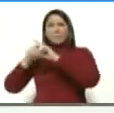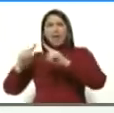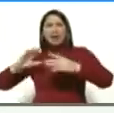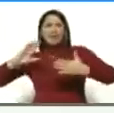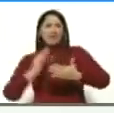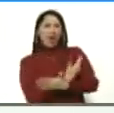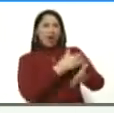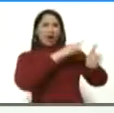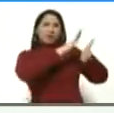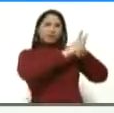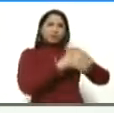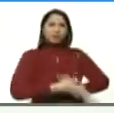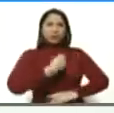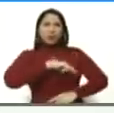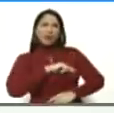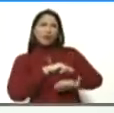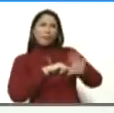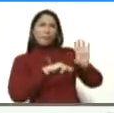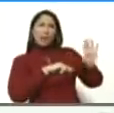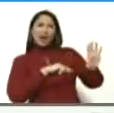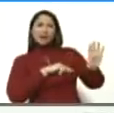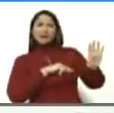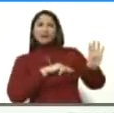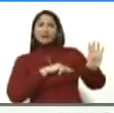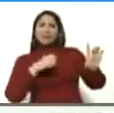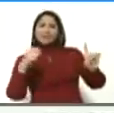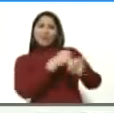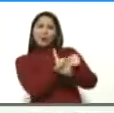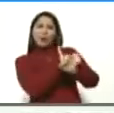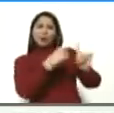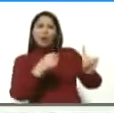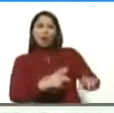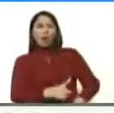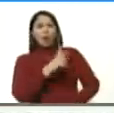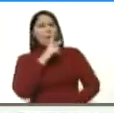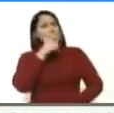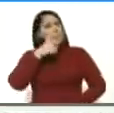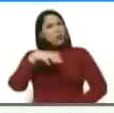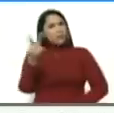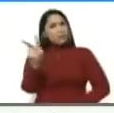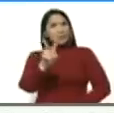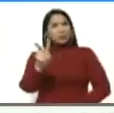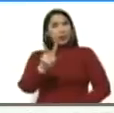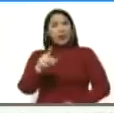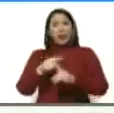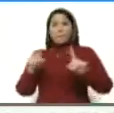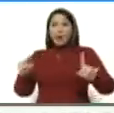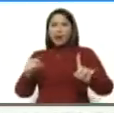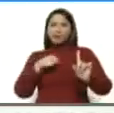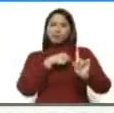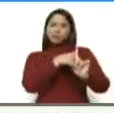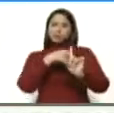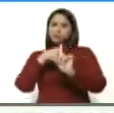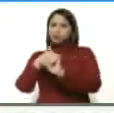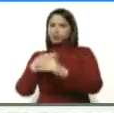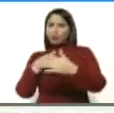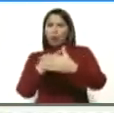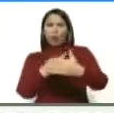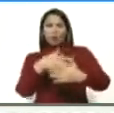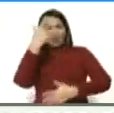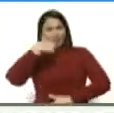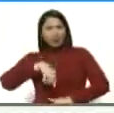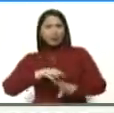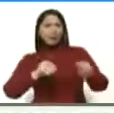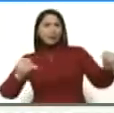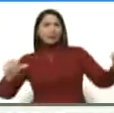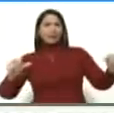país, para agredir masivamente al pueblo de Venezuela, para atentar contra la integridad territorial